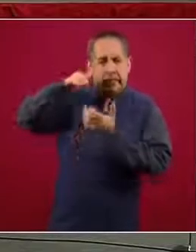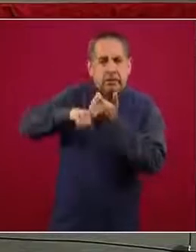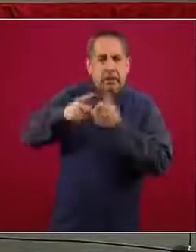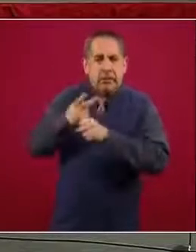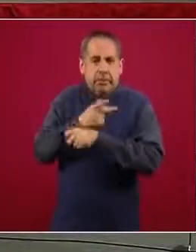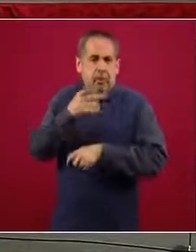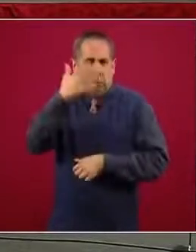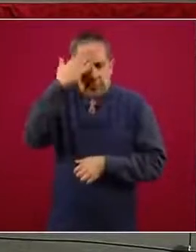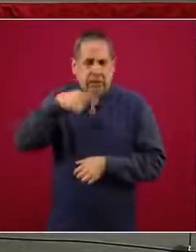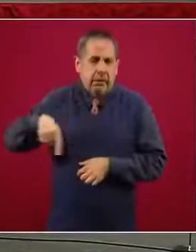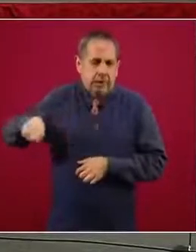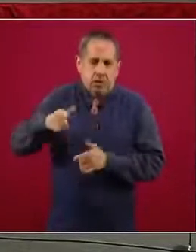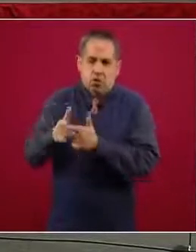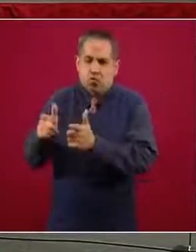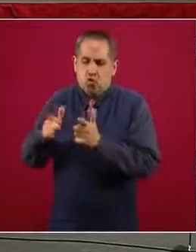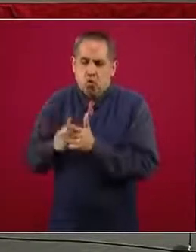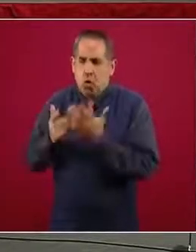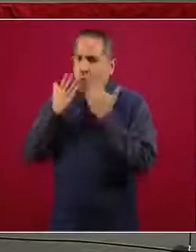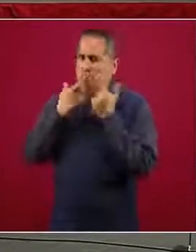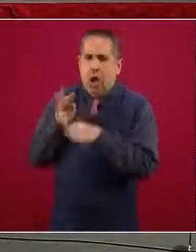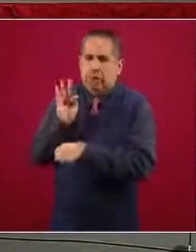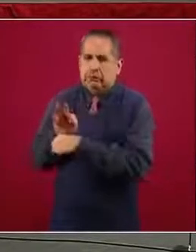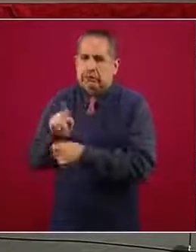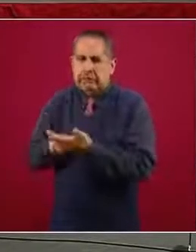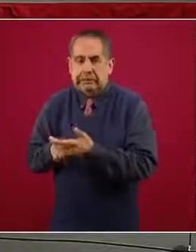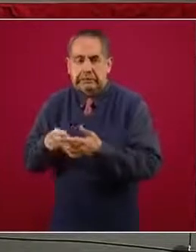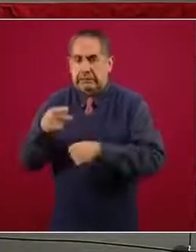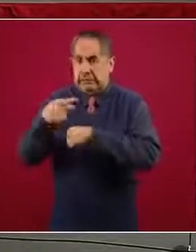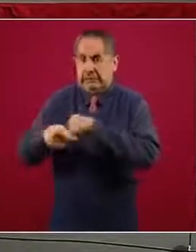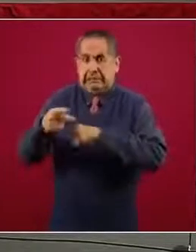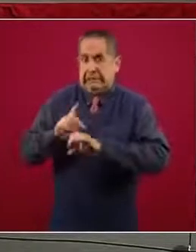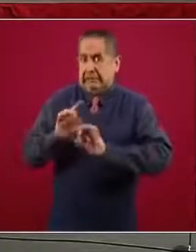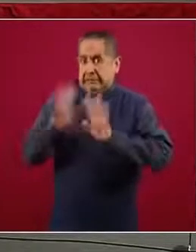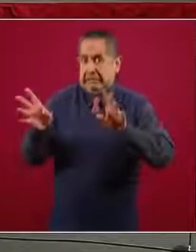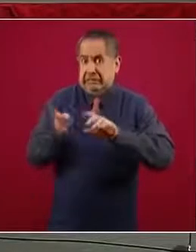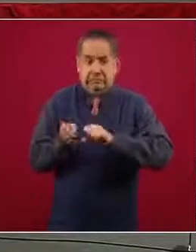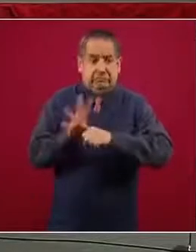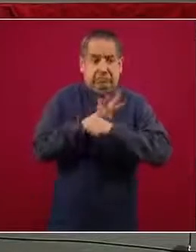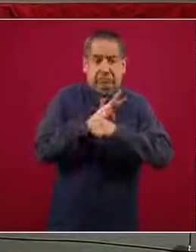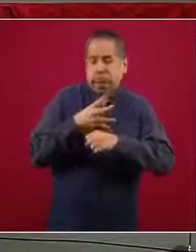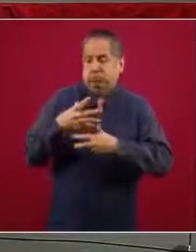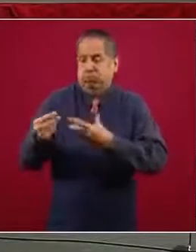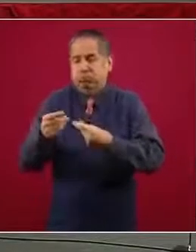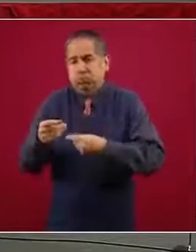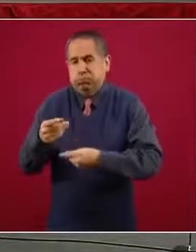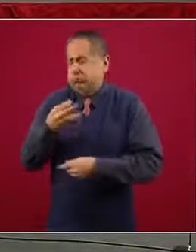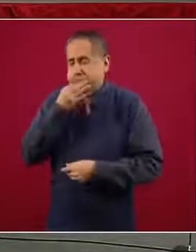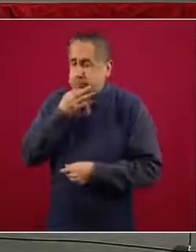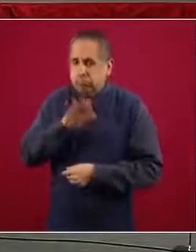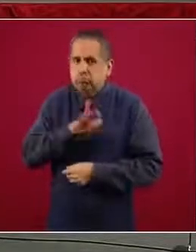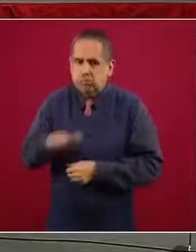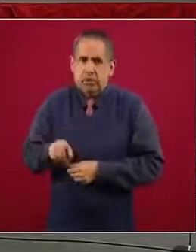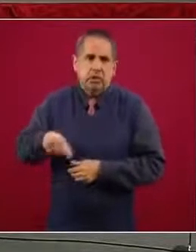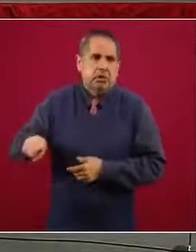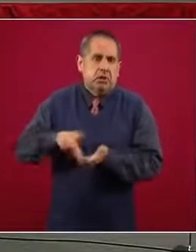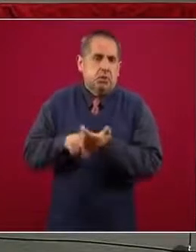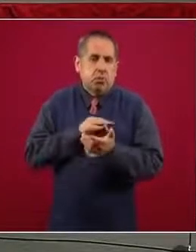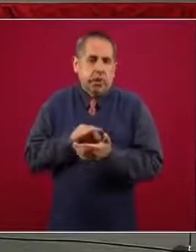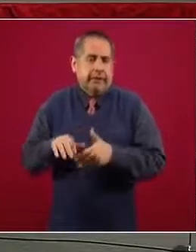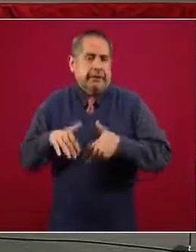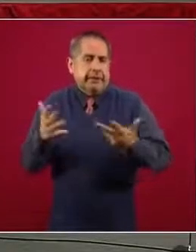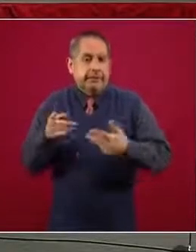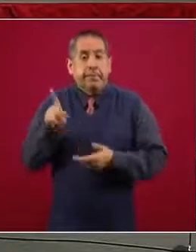son una población vulnerable para la infección por COVID y que podrían tener más comorbilidades, es importante saber cómo la